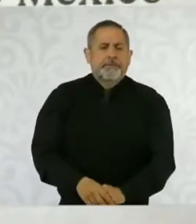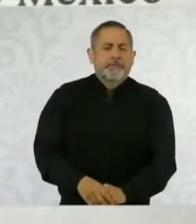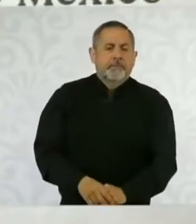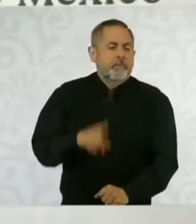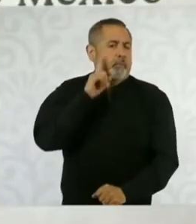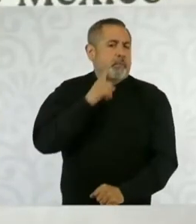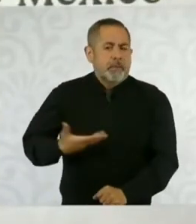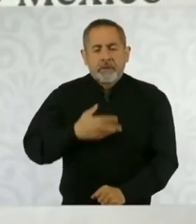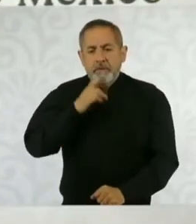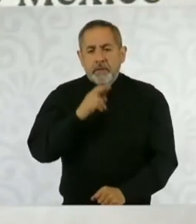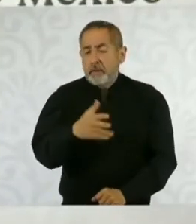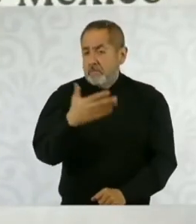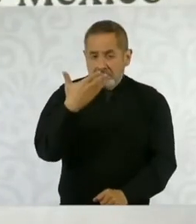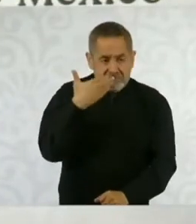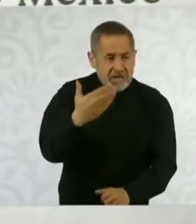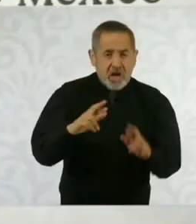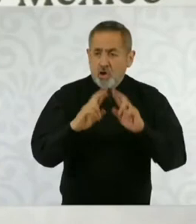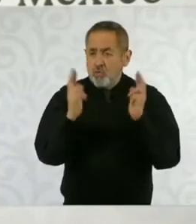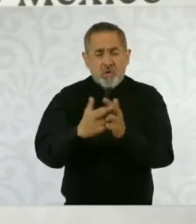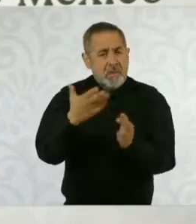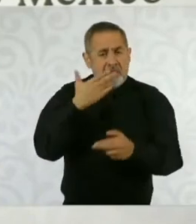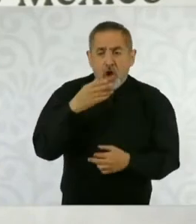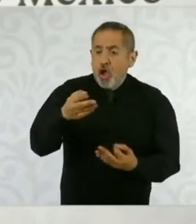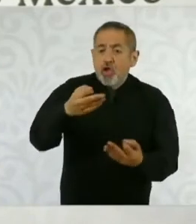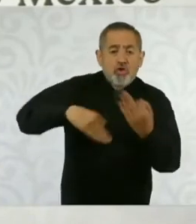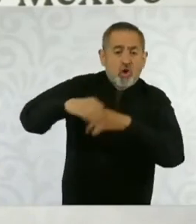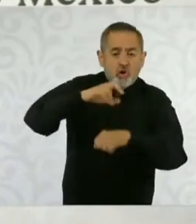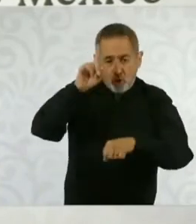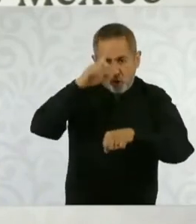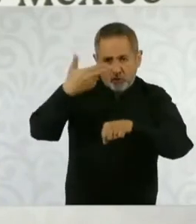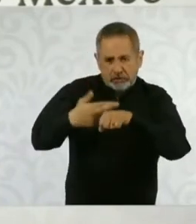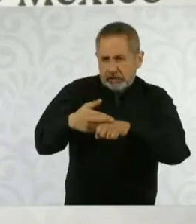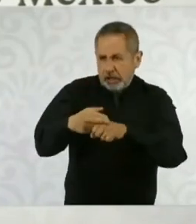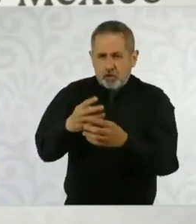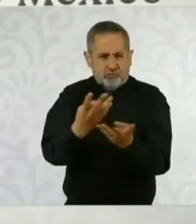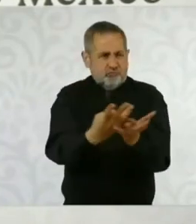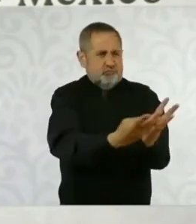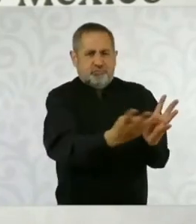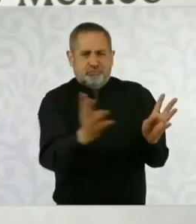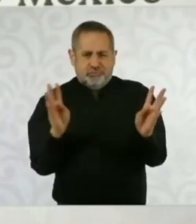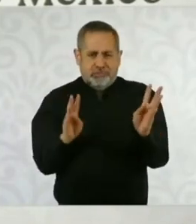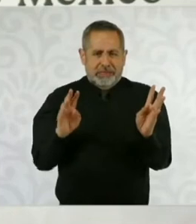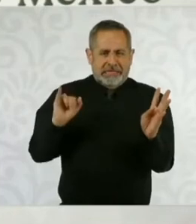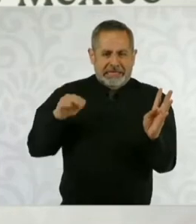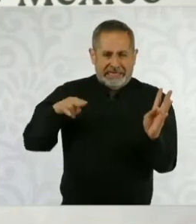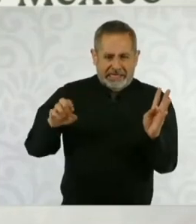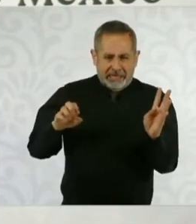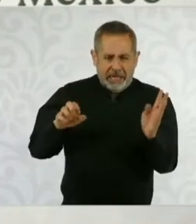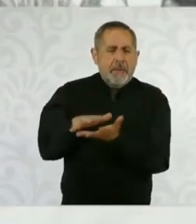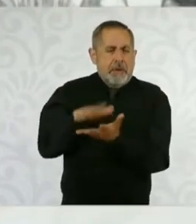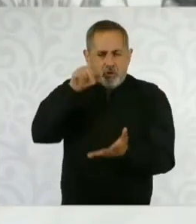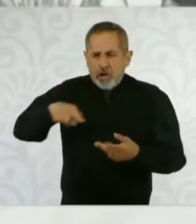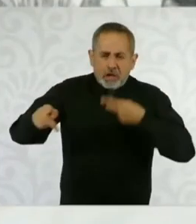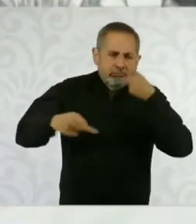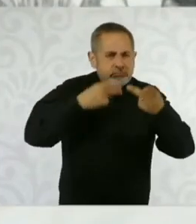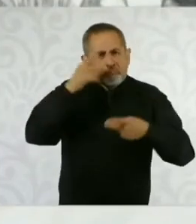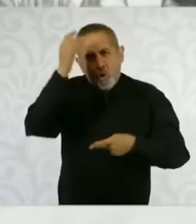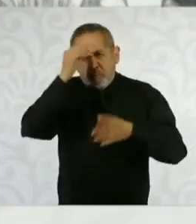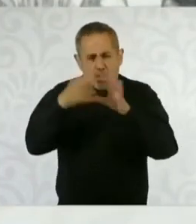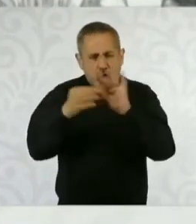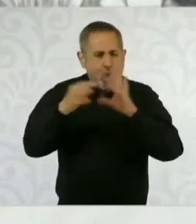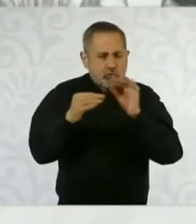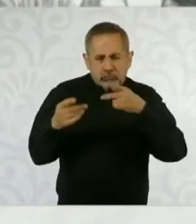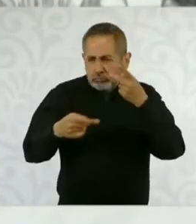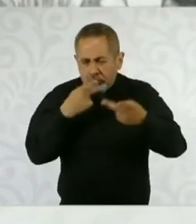los consejeros y consejeras, o la gran mayoría. Su